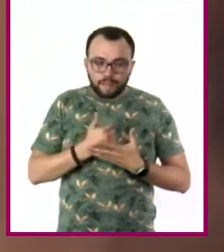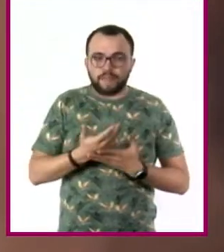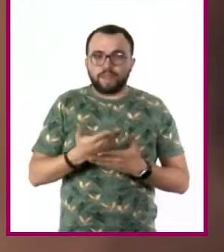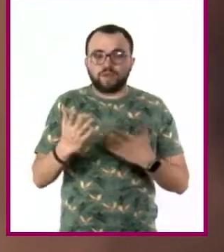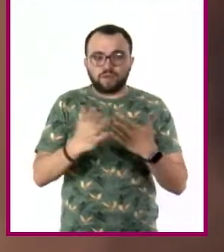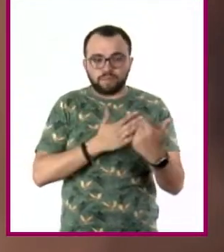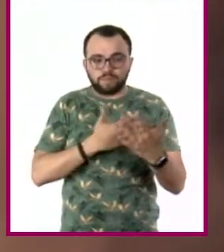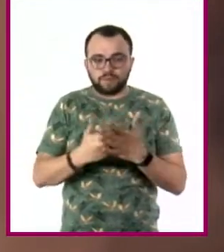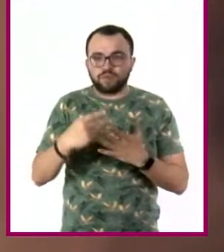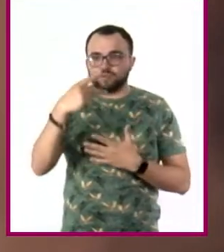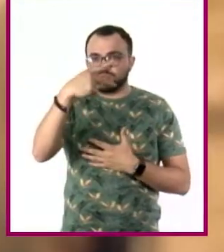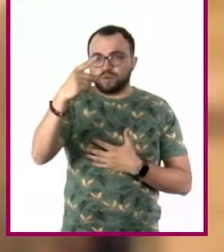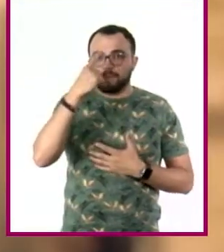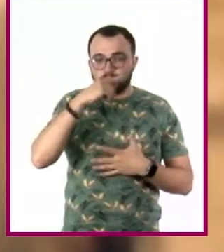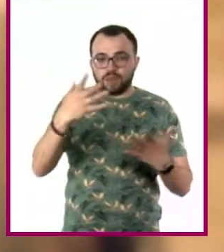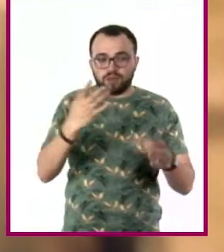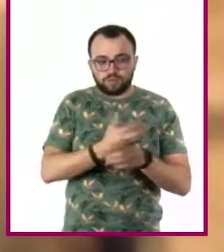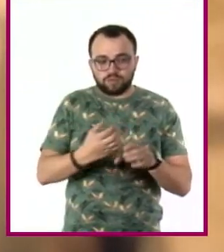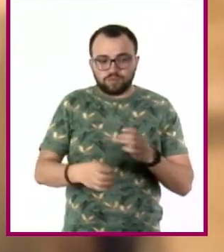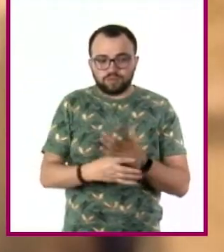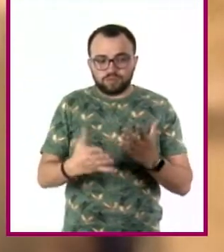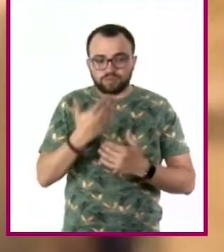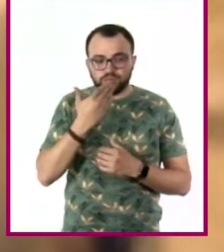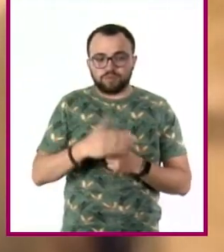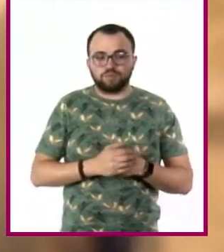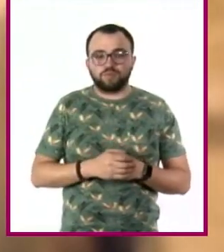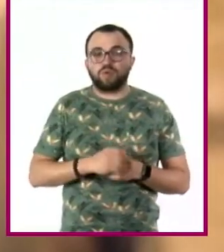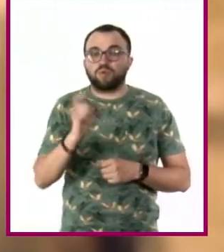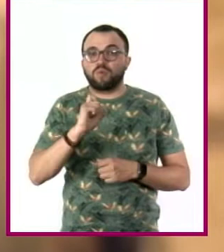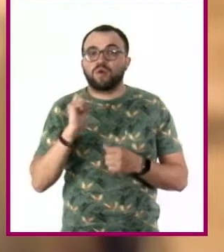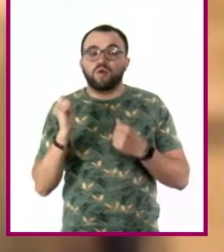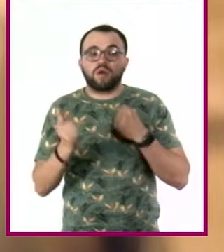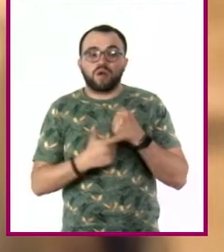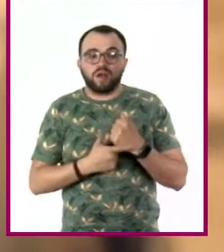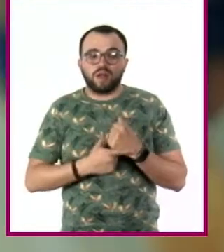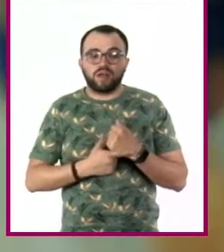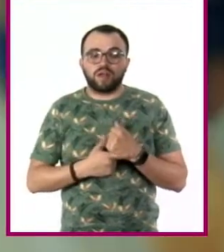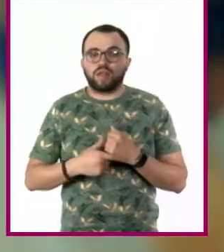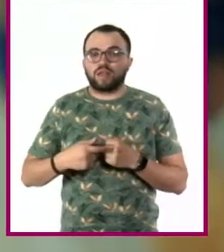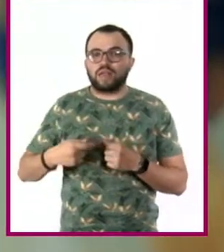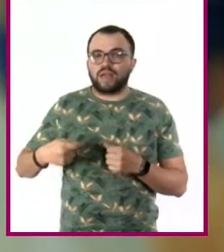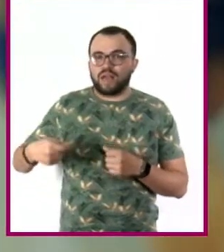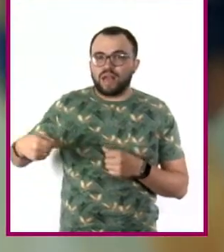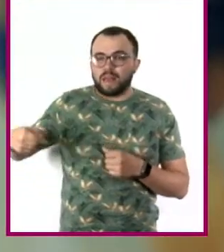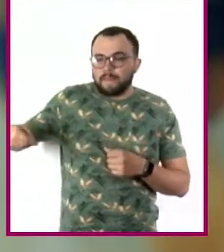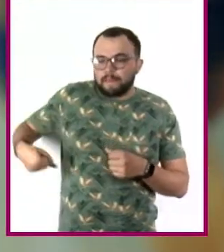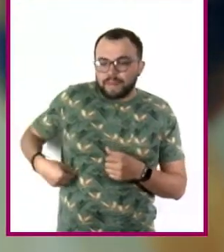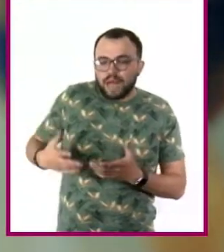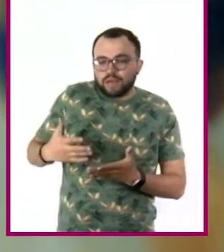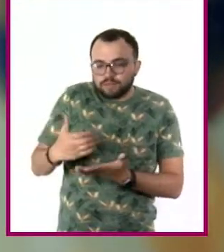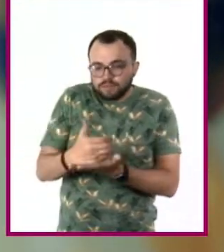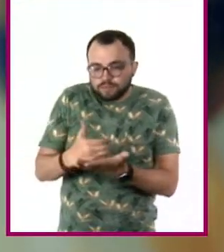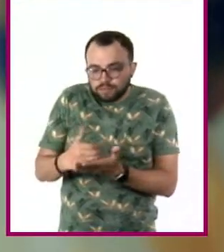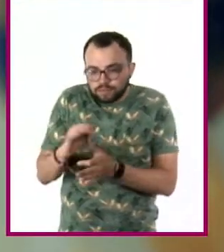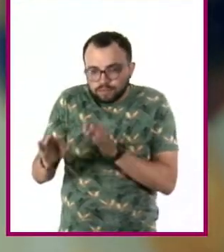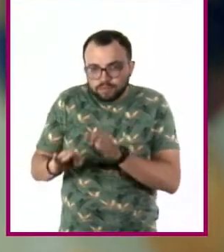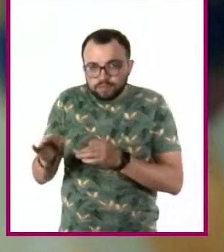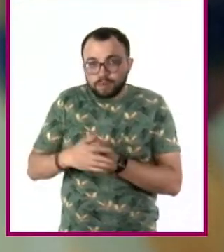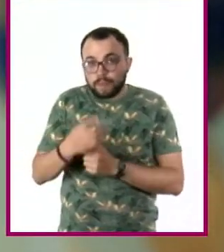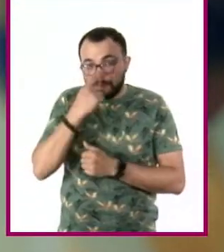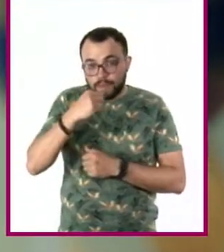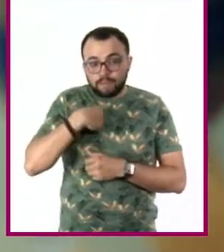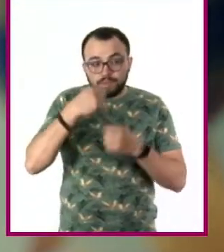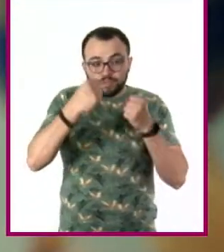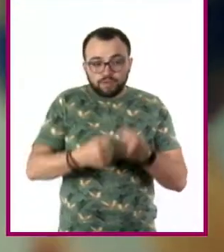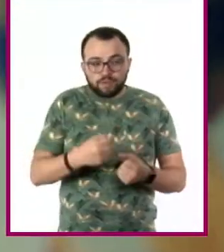para que las cosas salgan bien. Cuando a alguien le pica algo, lo curan. O sea, para mí la seguridad pues es un trabajo, ¿no? Que